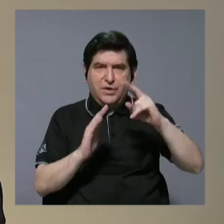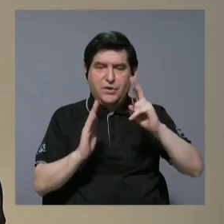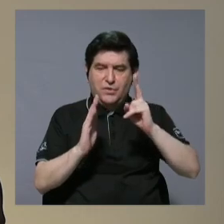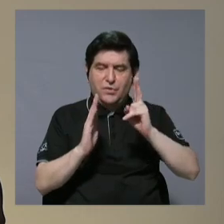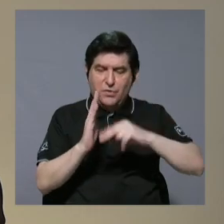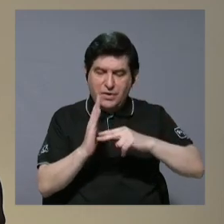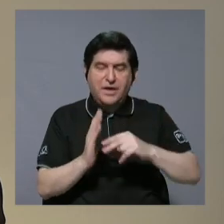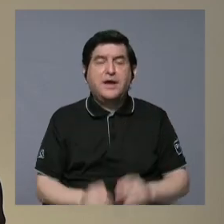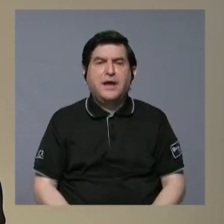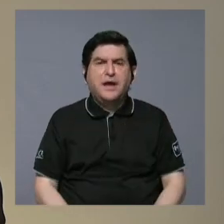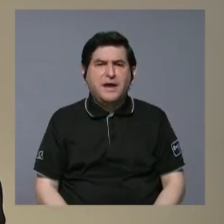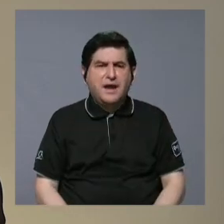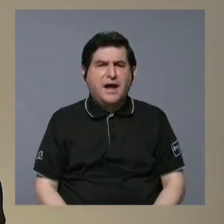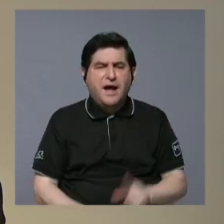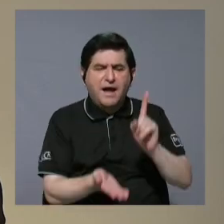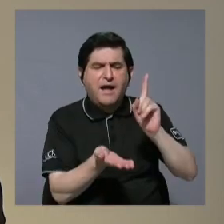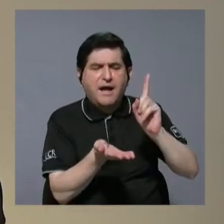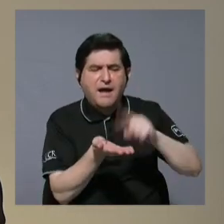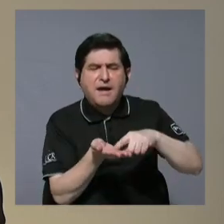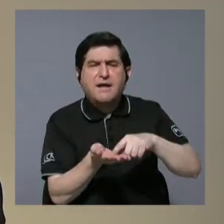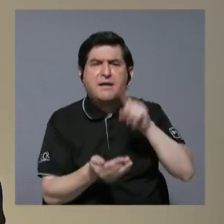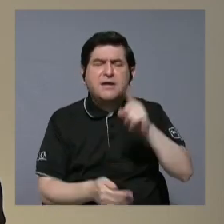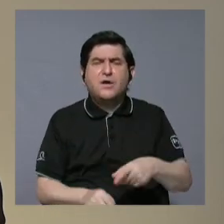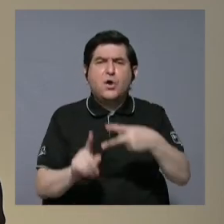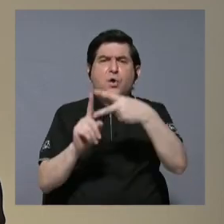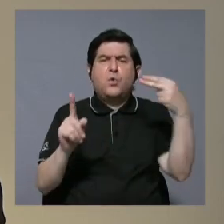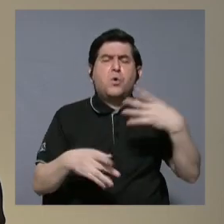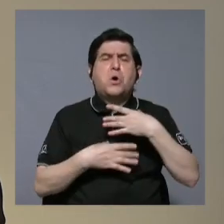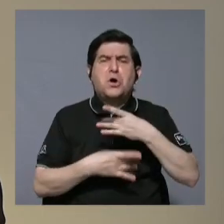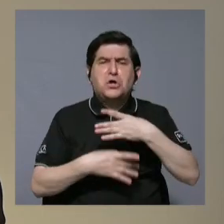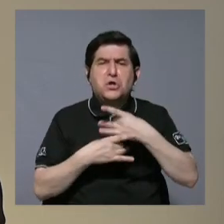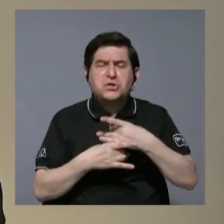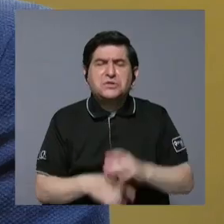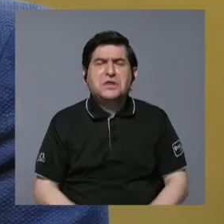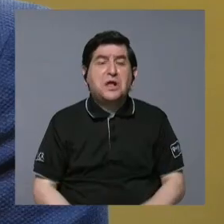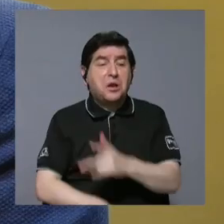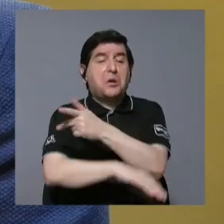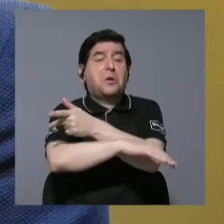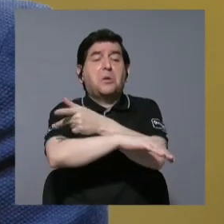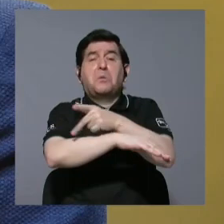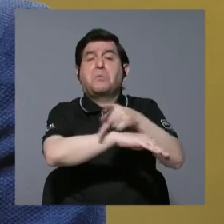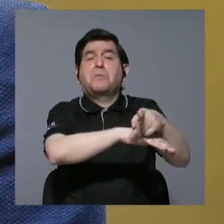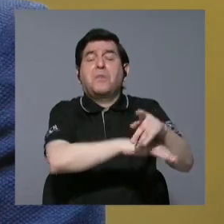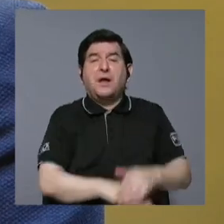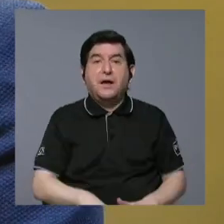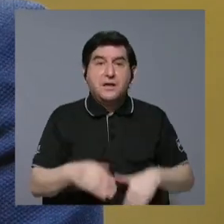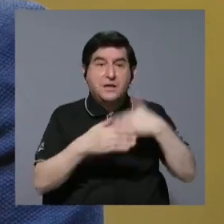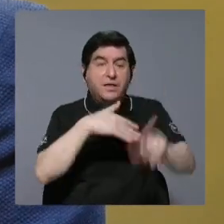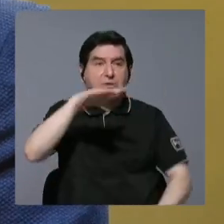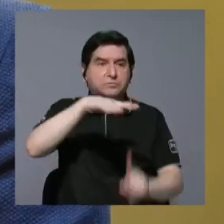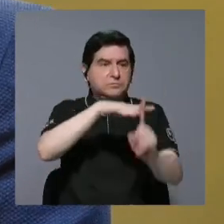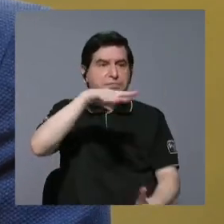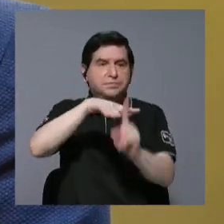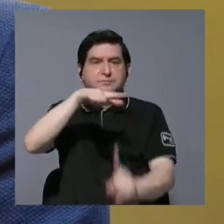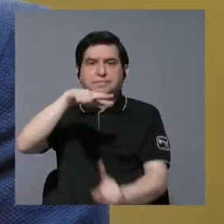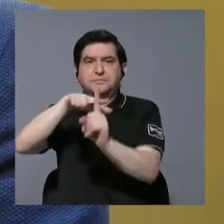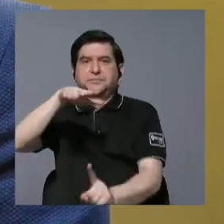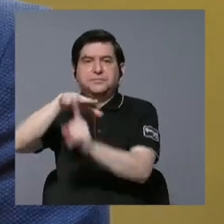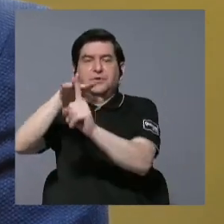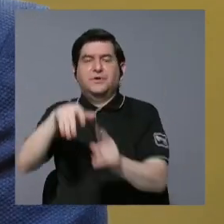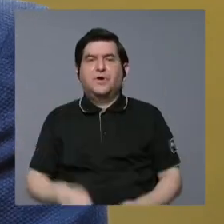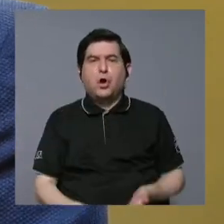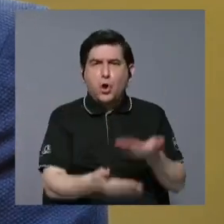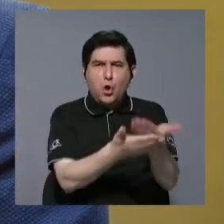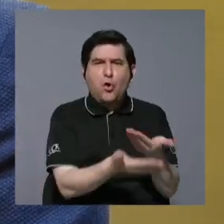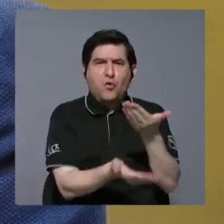un aviso de un hotel que nos interesó en la playa, ¿verdad? Entonces después nos aparezcan